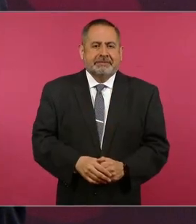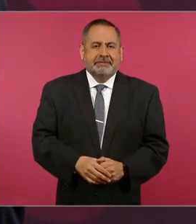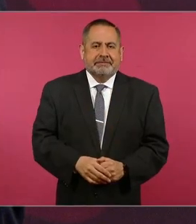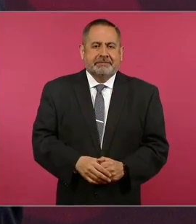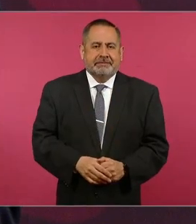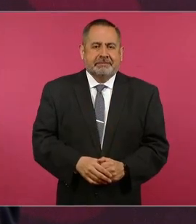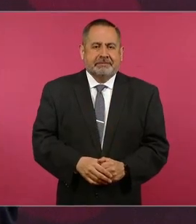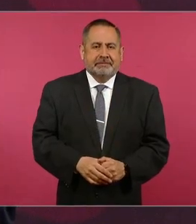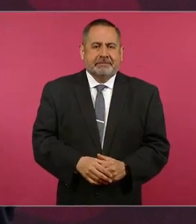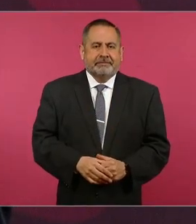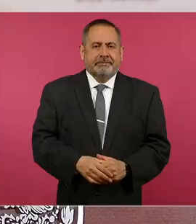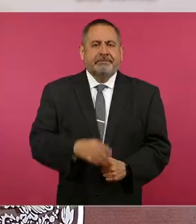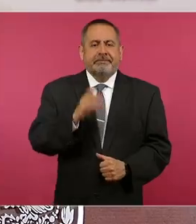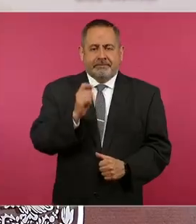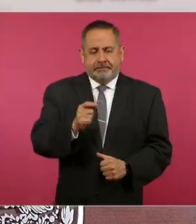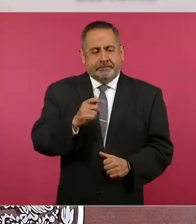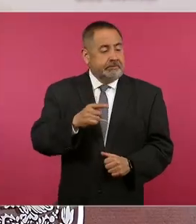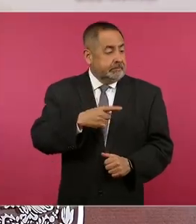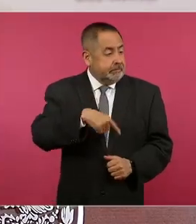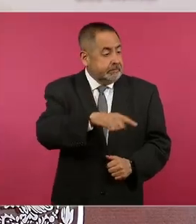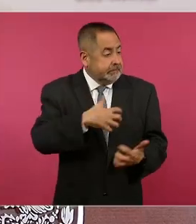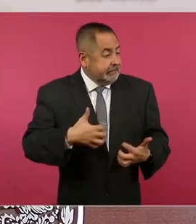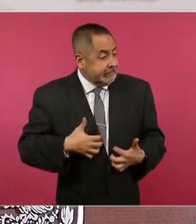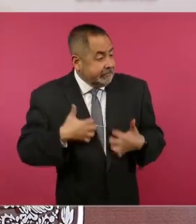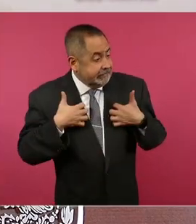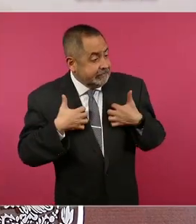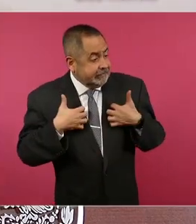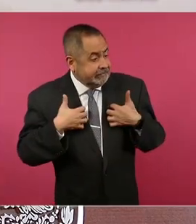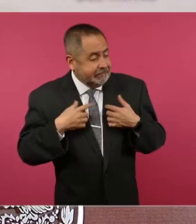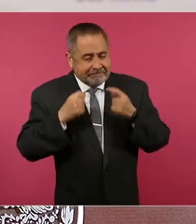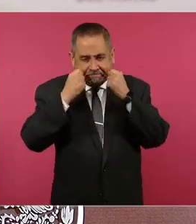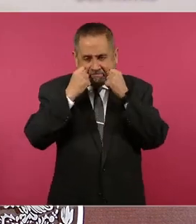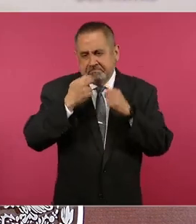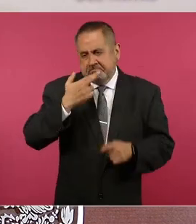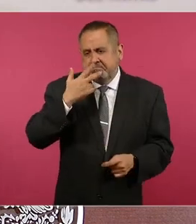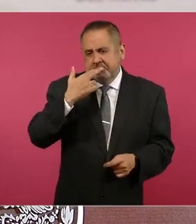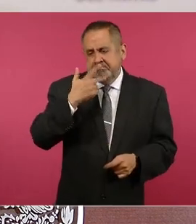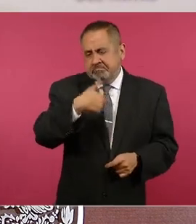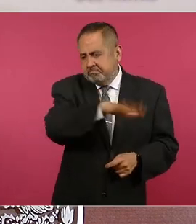es mejor aunque se enojen limpiar